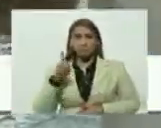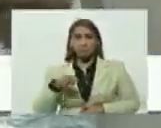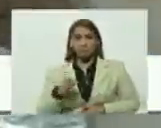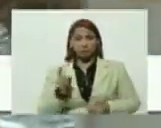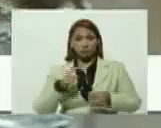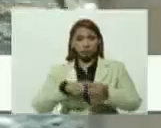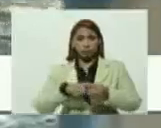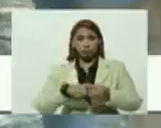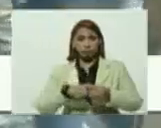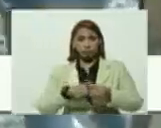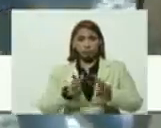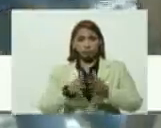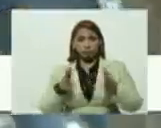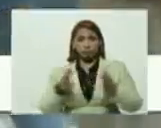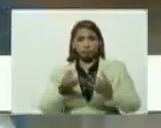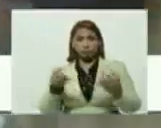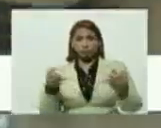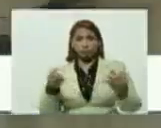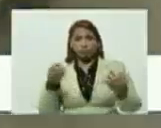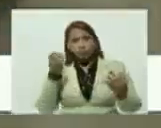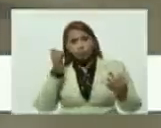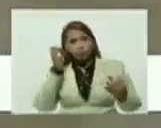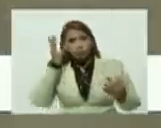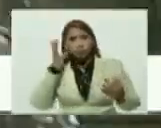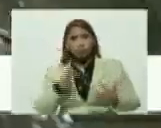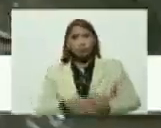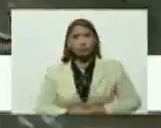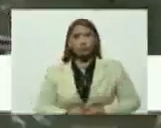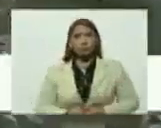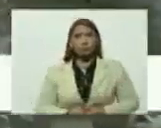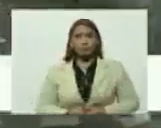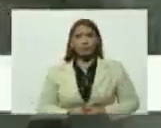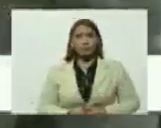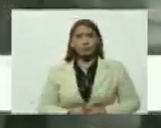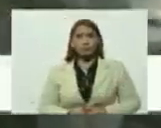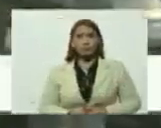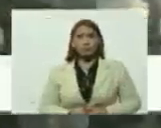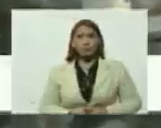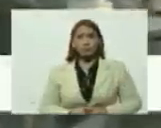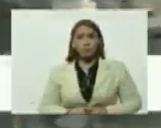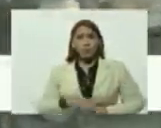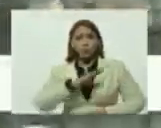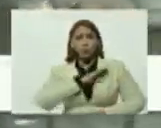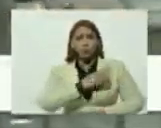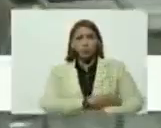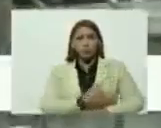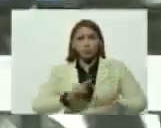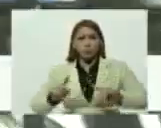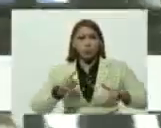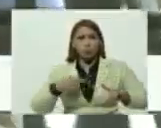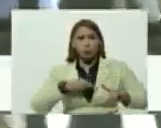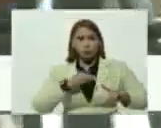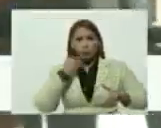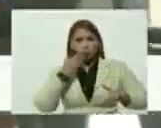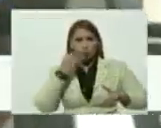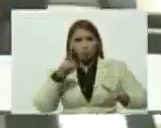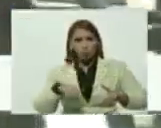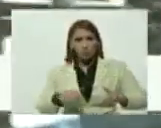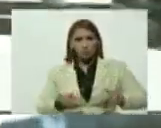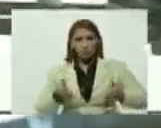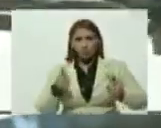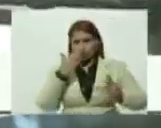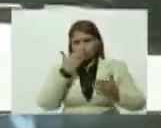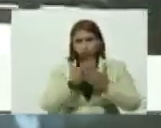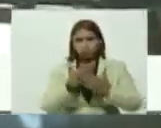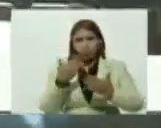forma parte de esta extraordinaria iniciativa, una iniciativa que viene a potenciar a nuestra juventud y que por supuesto nos pone al